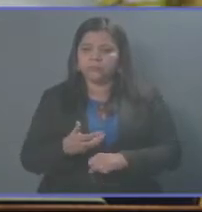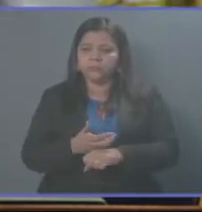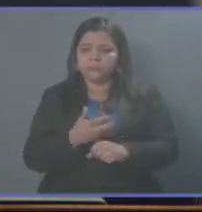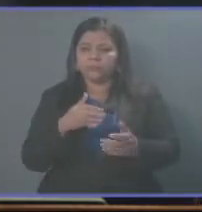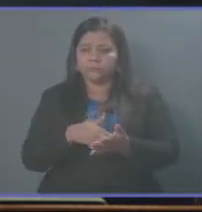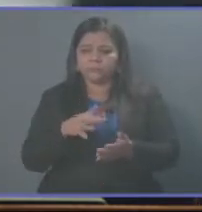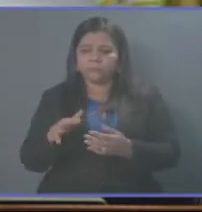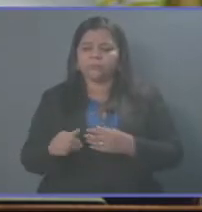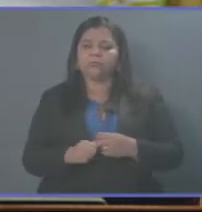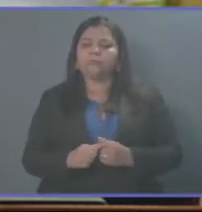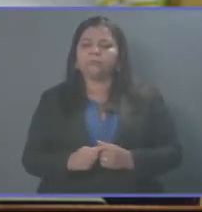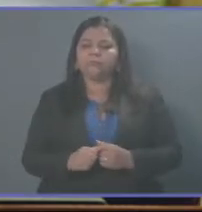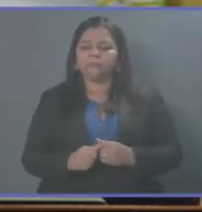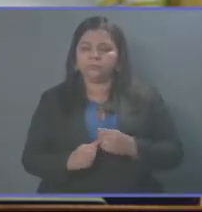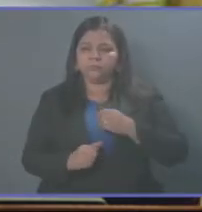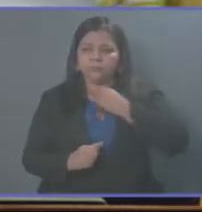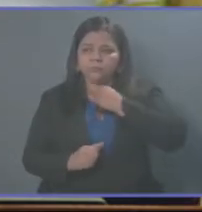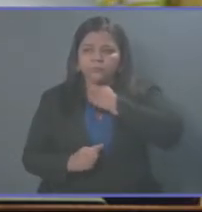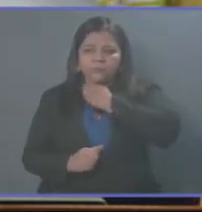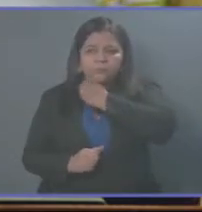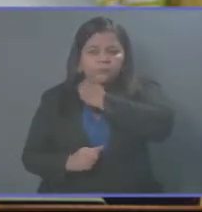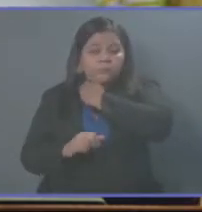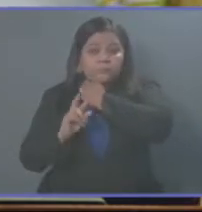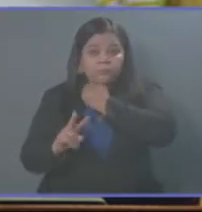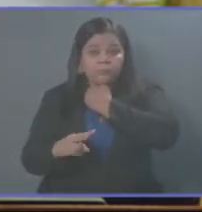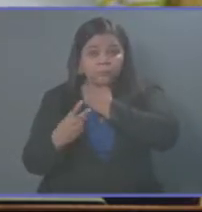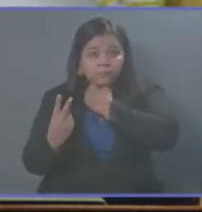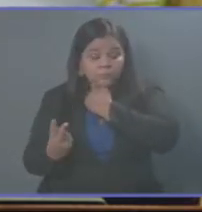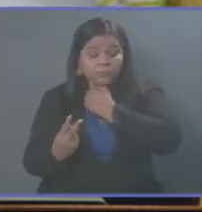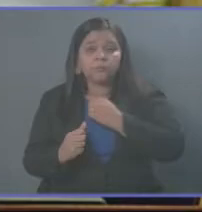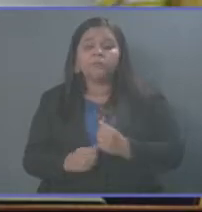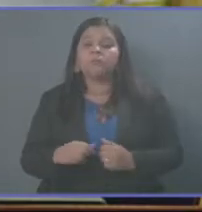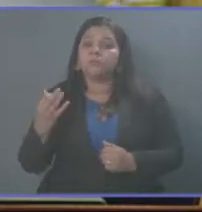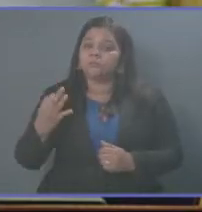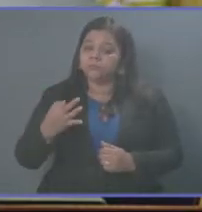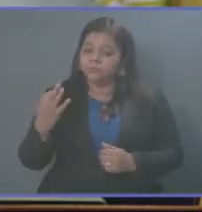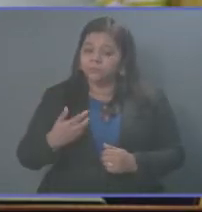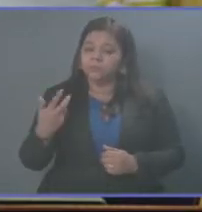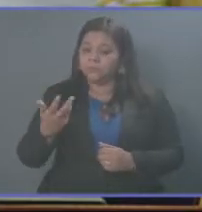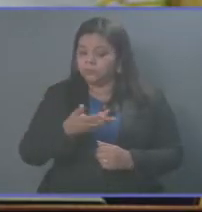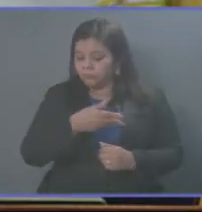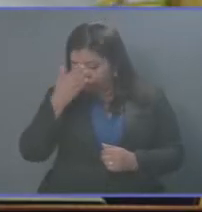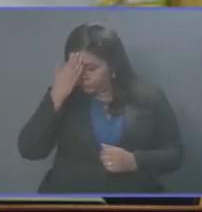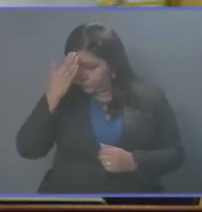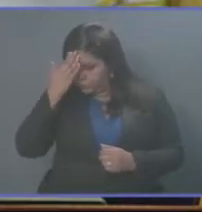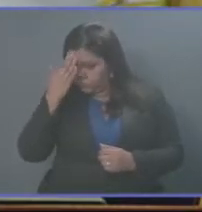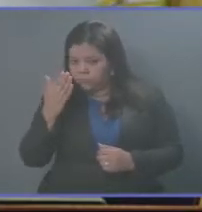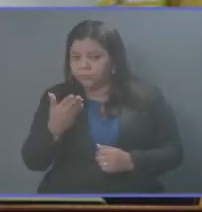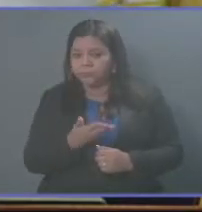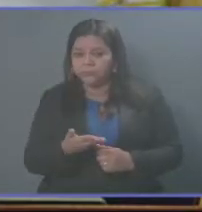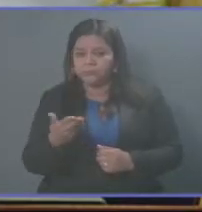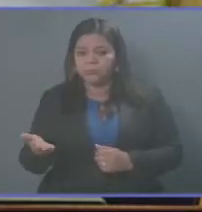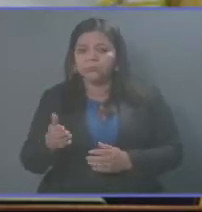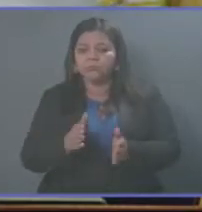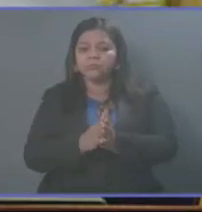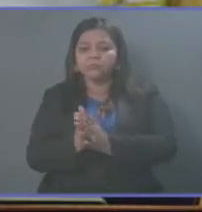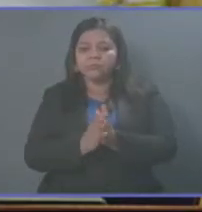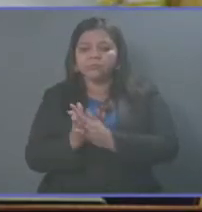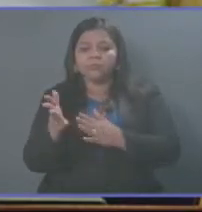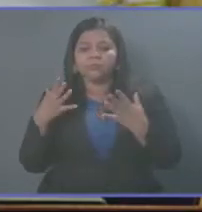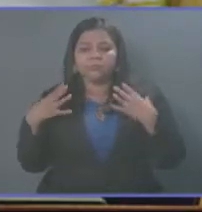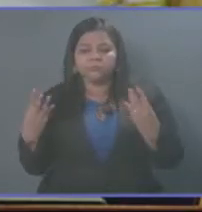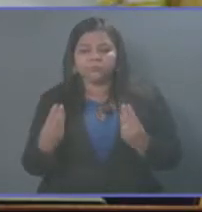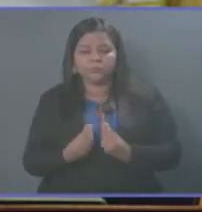El Salvador. En segundo lugar, debemos reconocer que es una cuestión de interés social donde